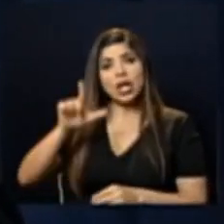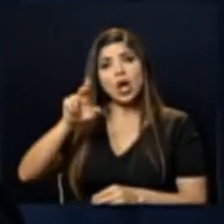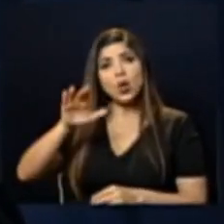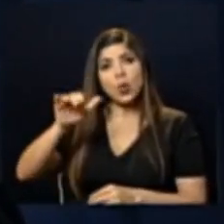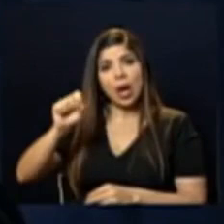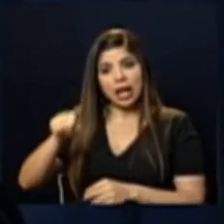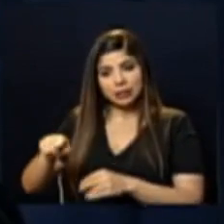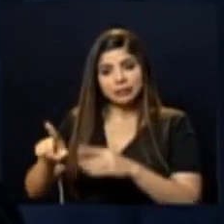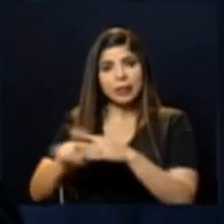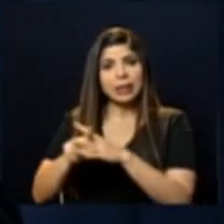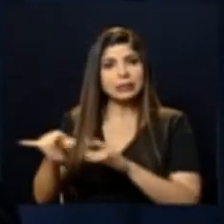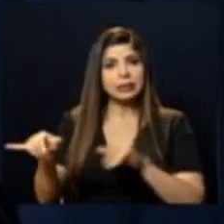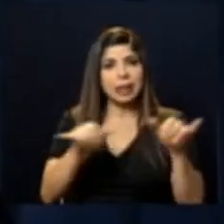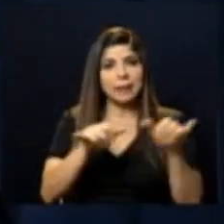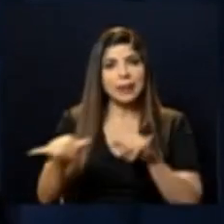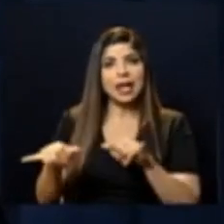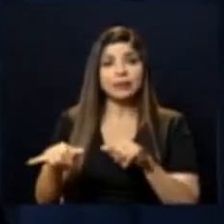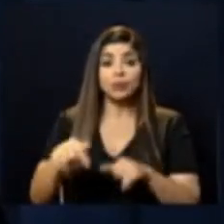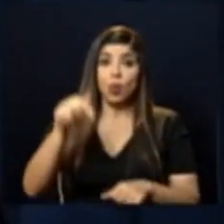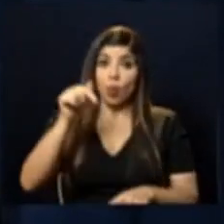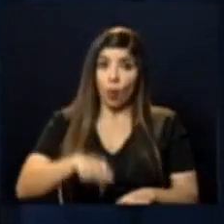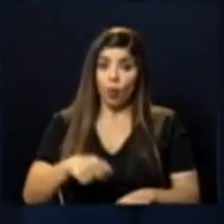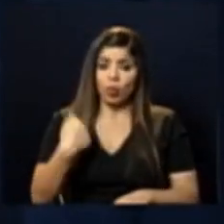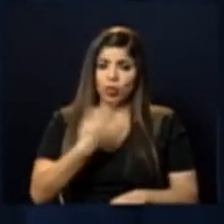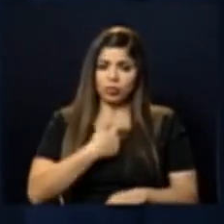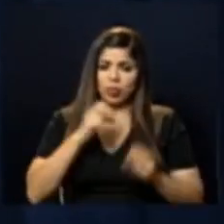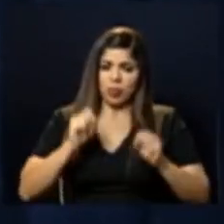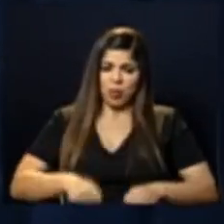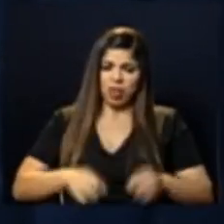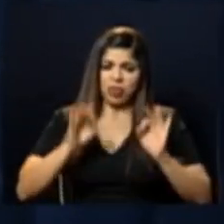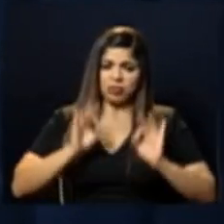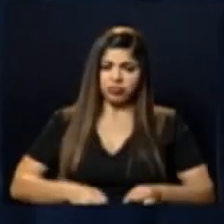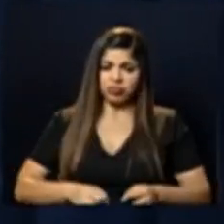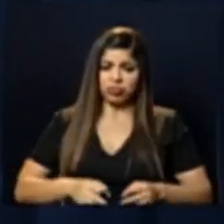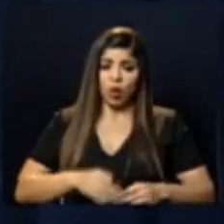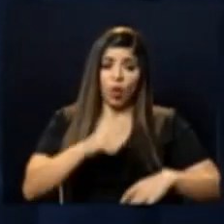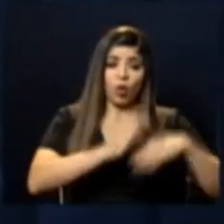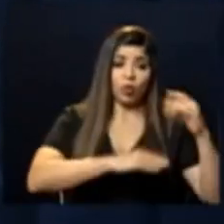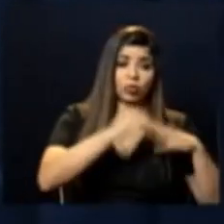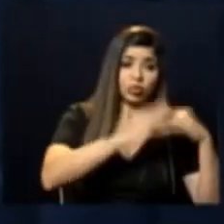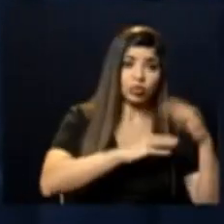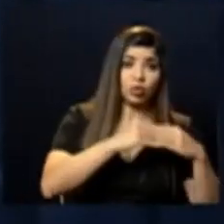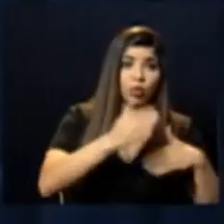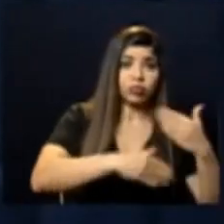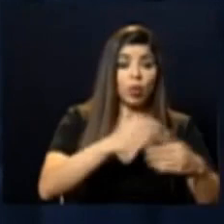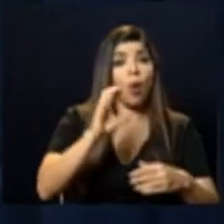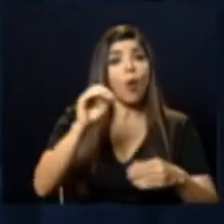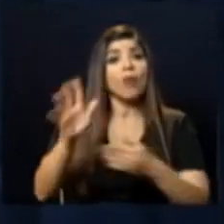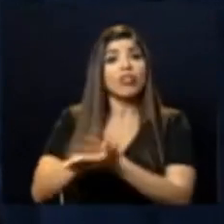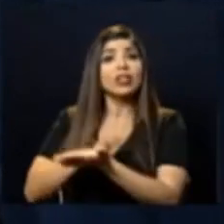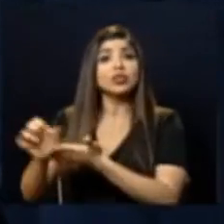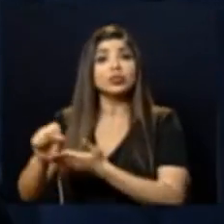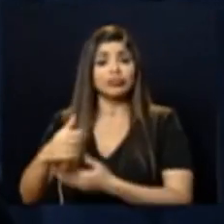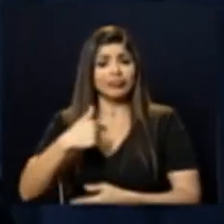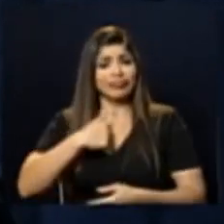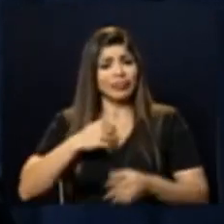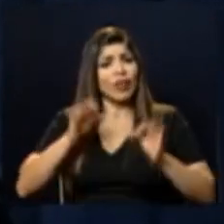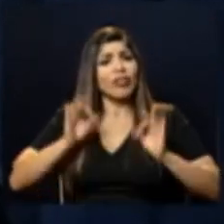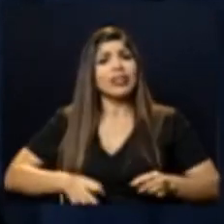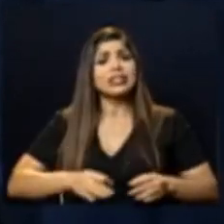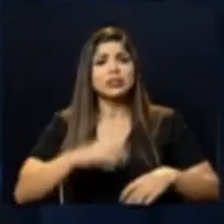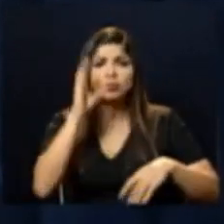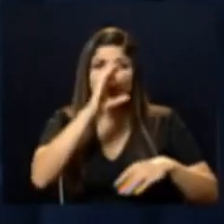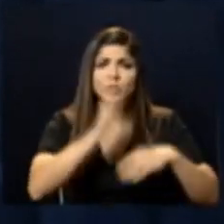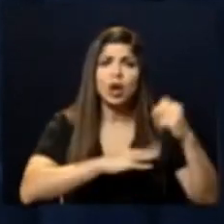Lucas. Hoy podemos decidir construir o destruir. Yo decido